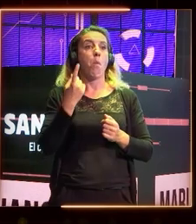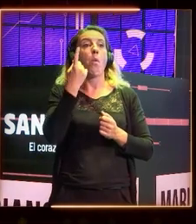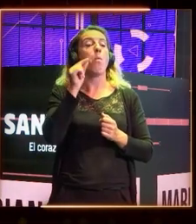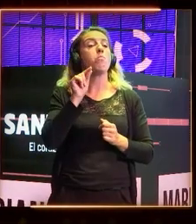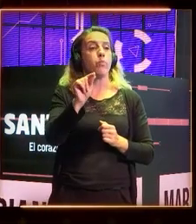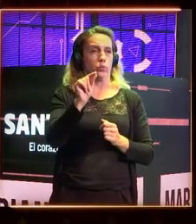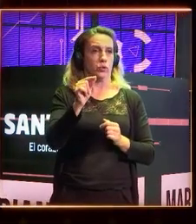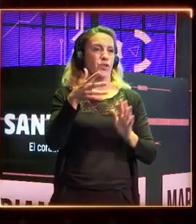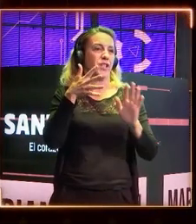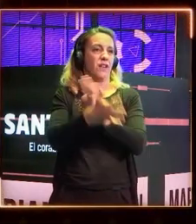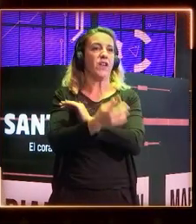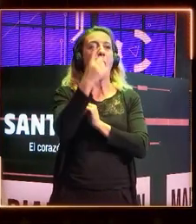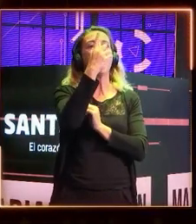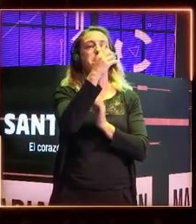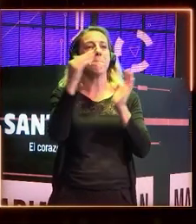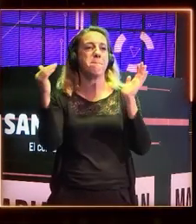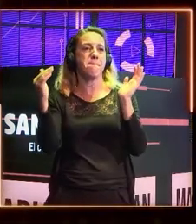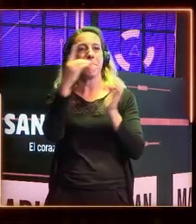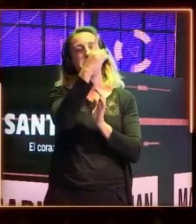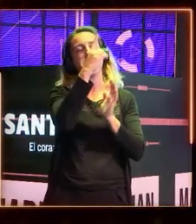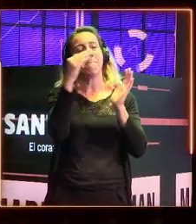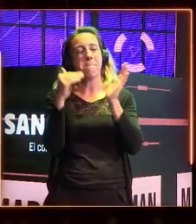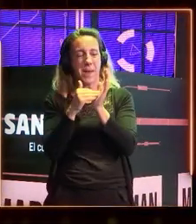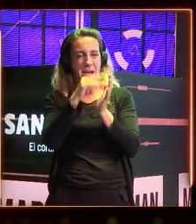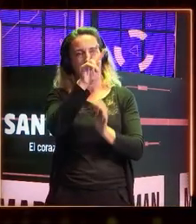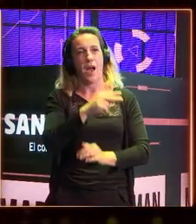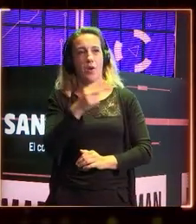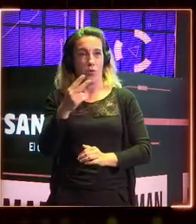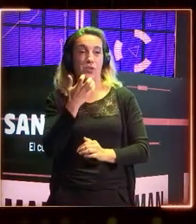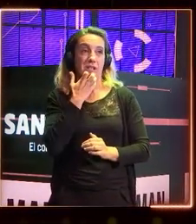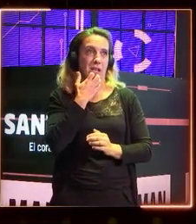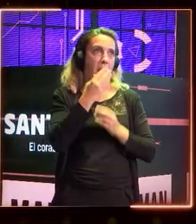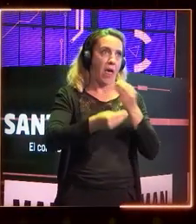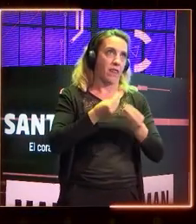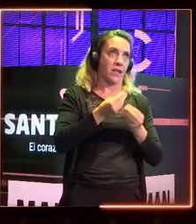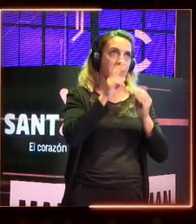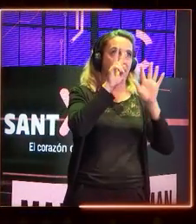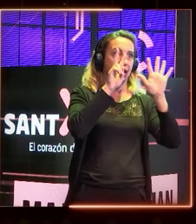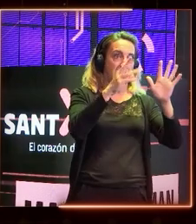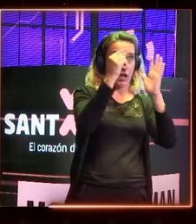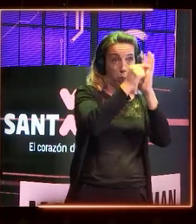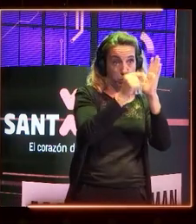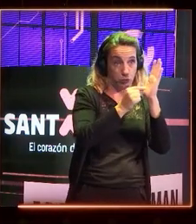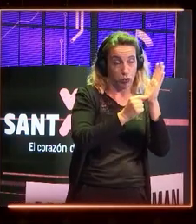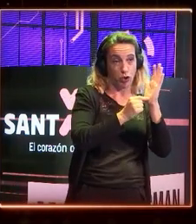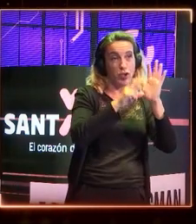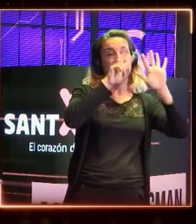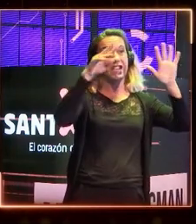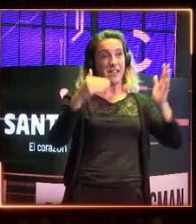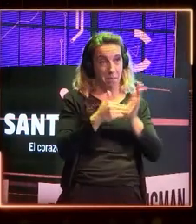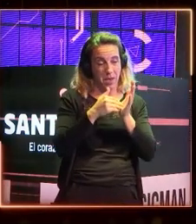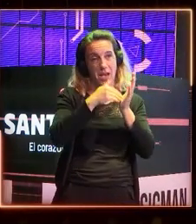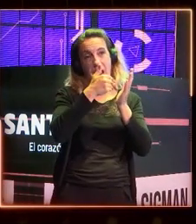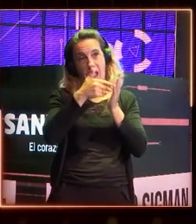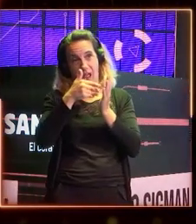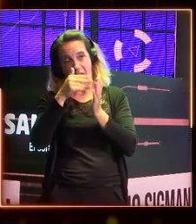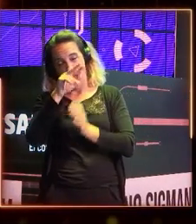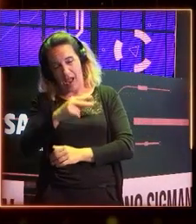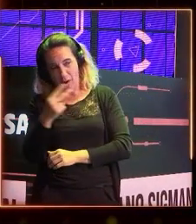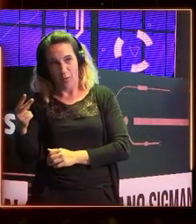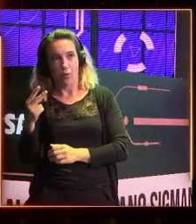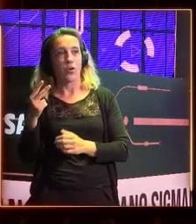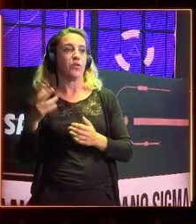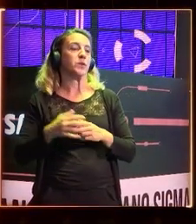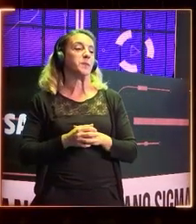1000 para hacer la matemática fácil Entonces si hacen siete puntos se llevan 7000 se hacen 10 puntos 10,000 vamos a hacer la